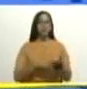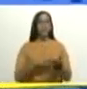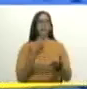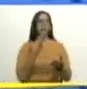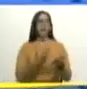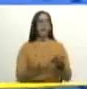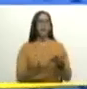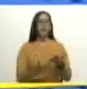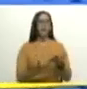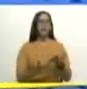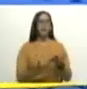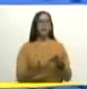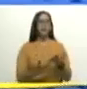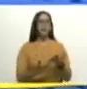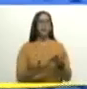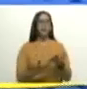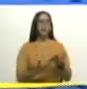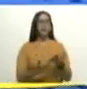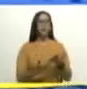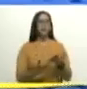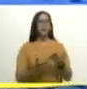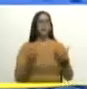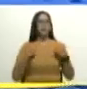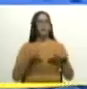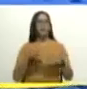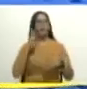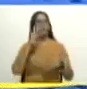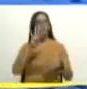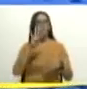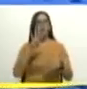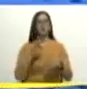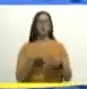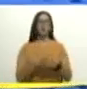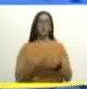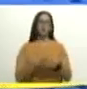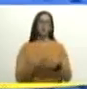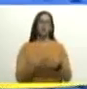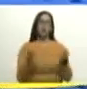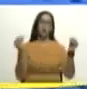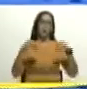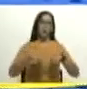permiten, por lo menos 4 consensos